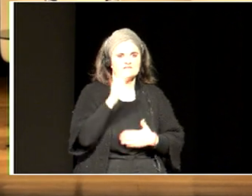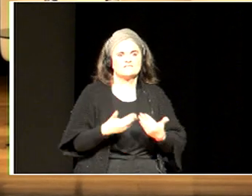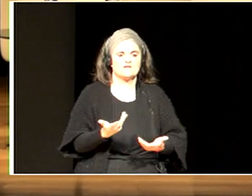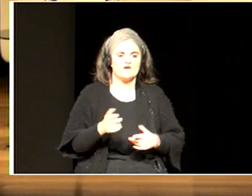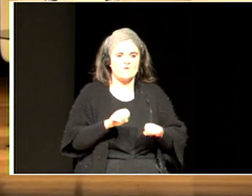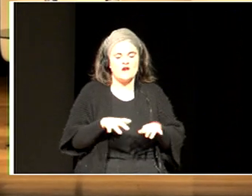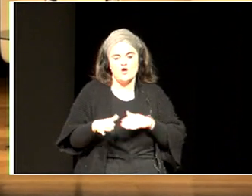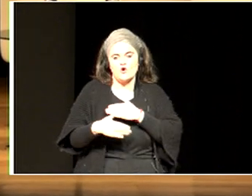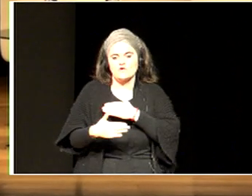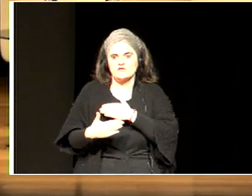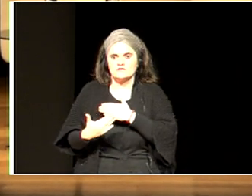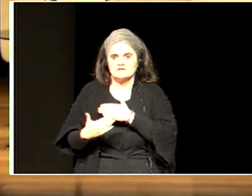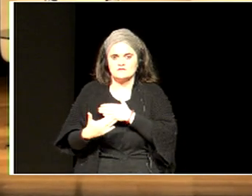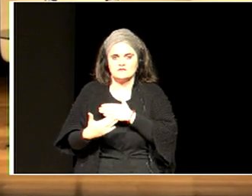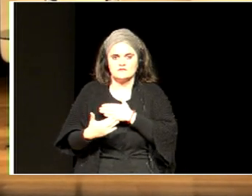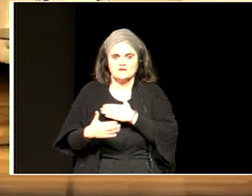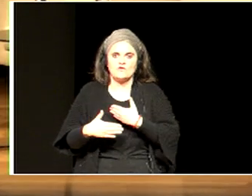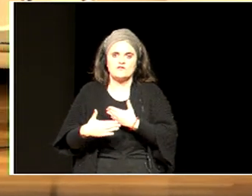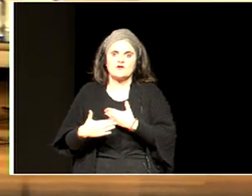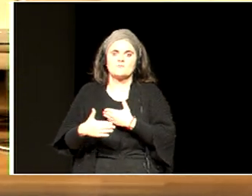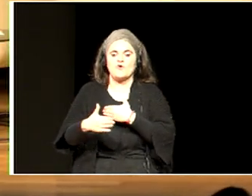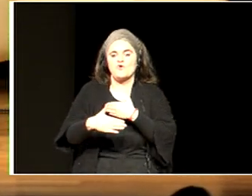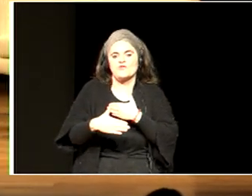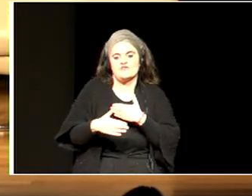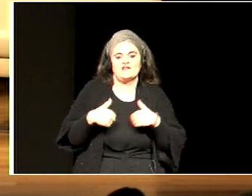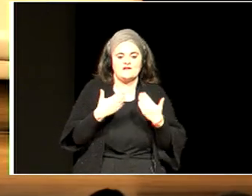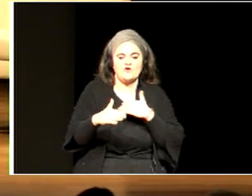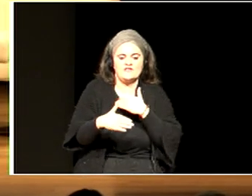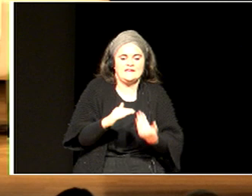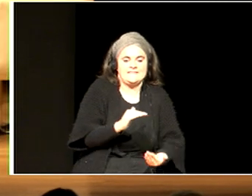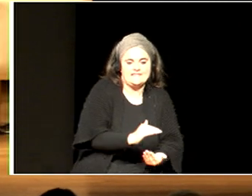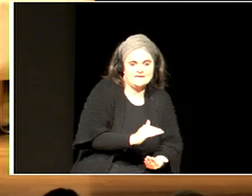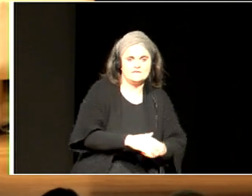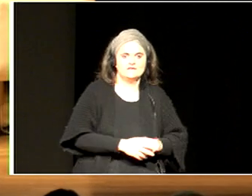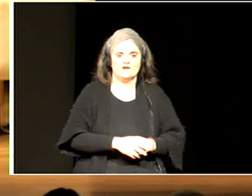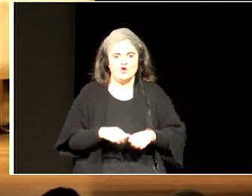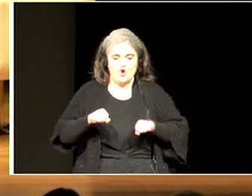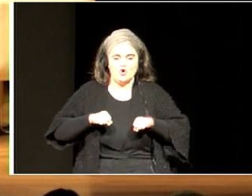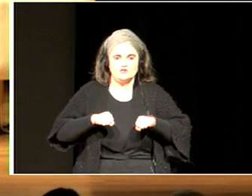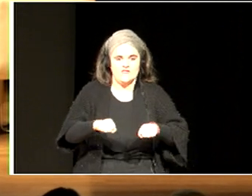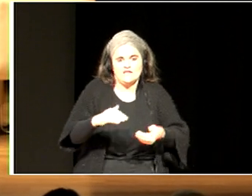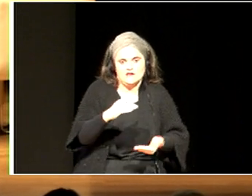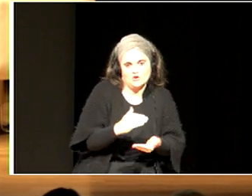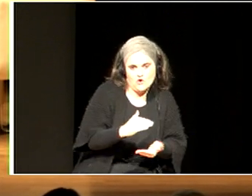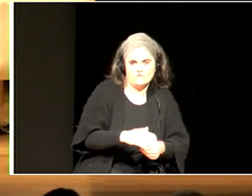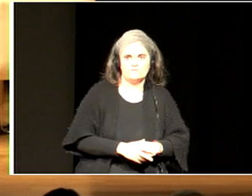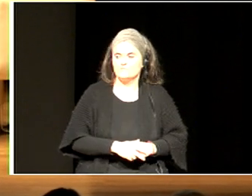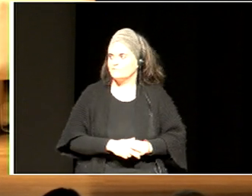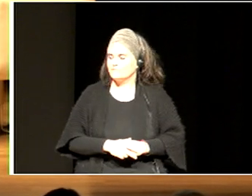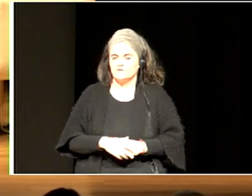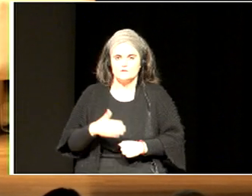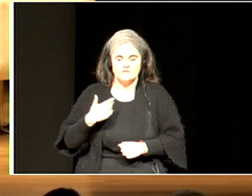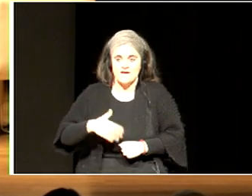casa en reyes una cocinita y además van con el cochecito el colmo es